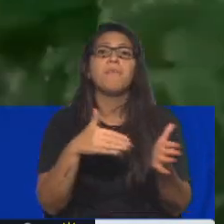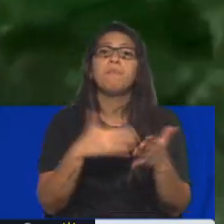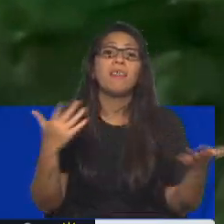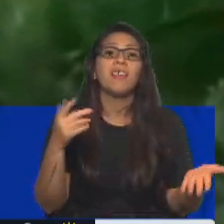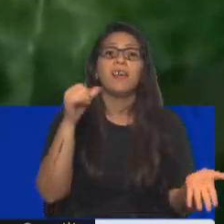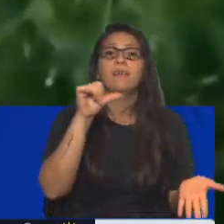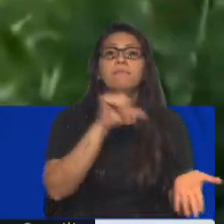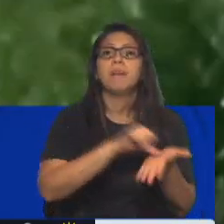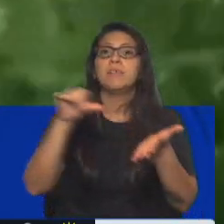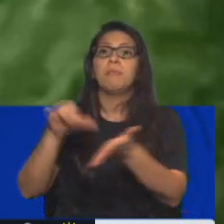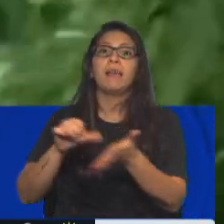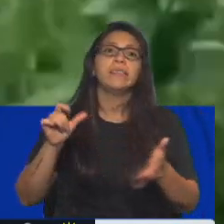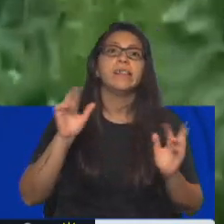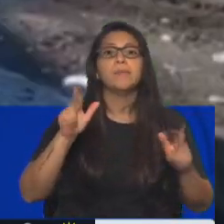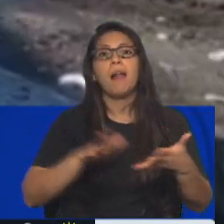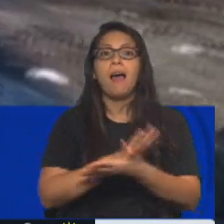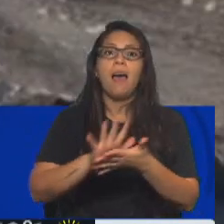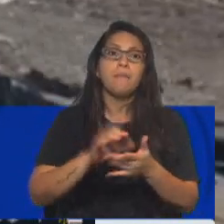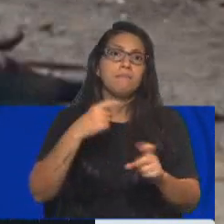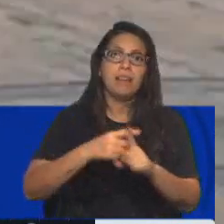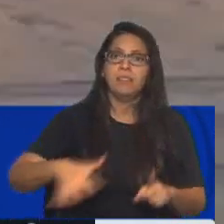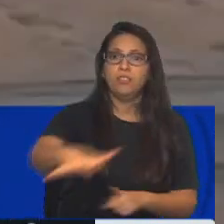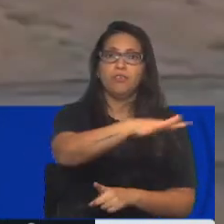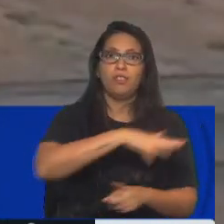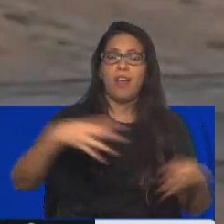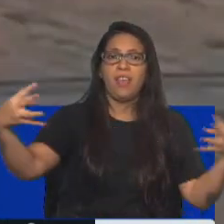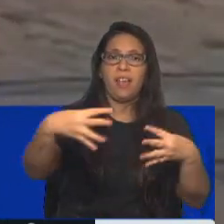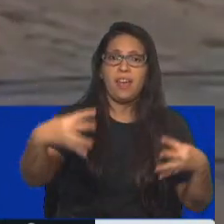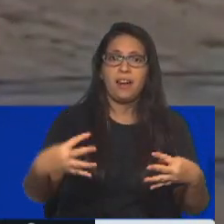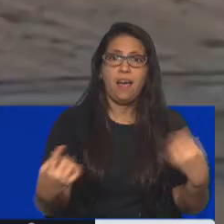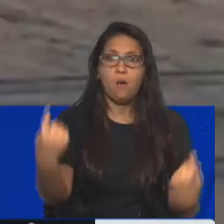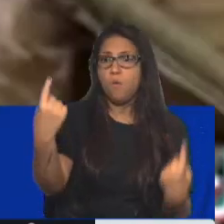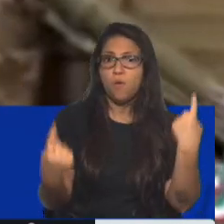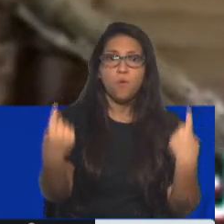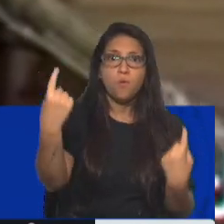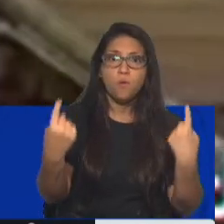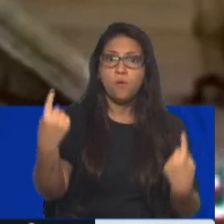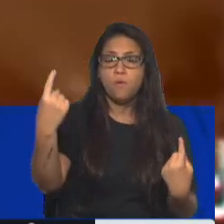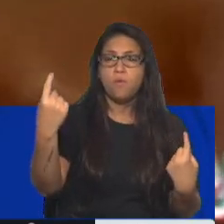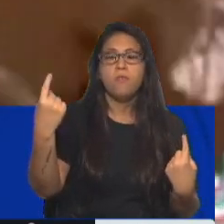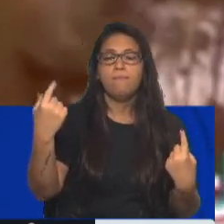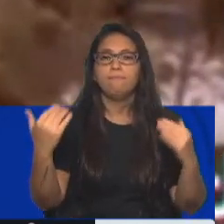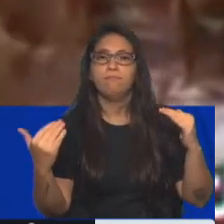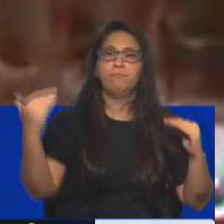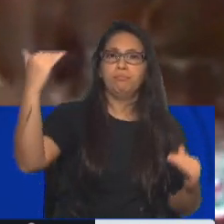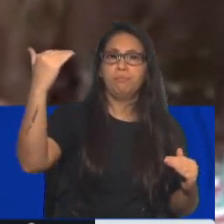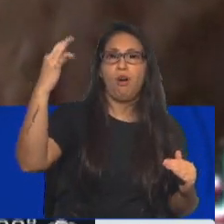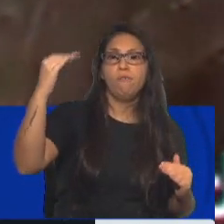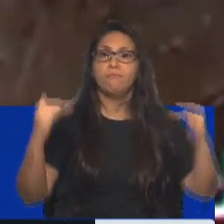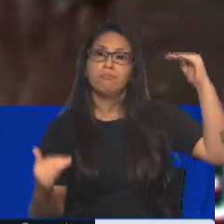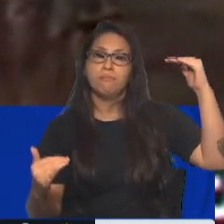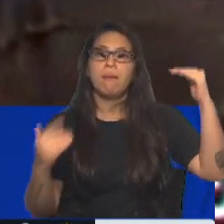como de las realidades cambiantes del campo de batalla. Una de las dos terminará por imponerse para definir la